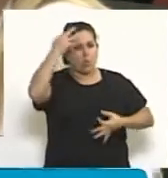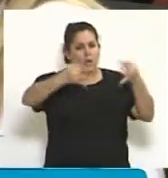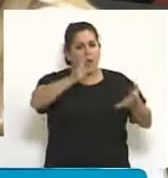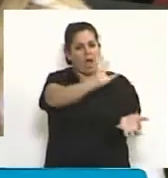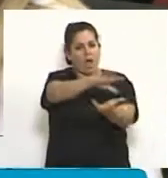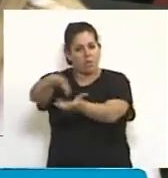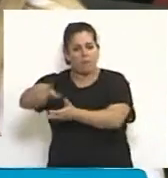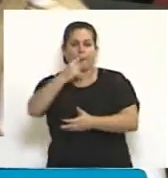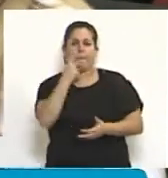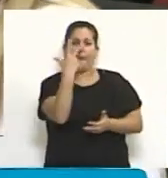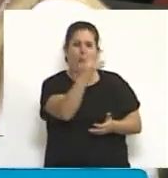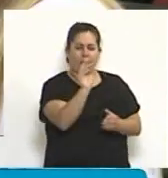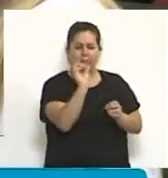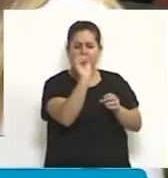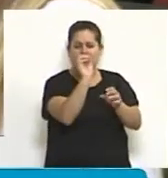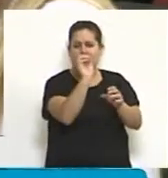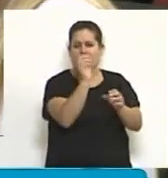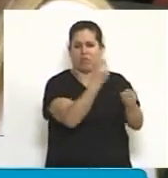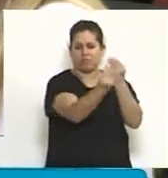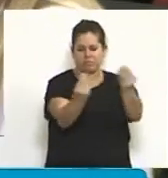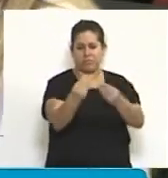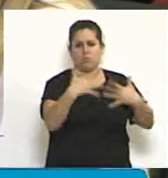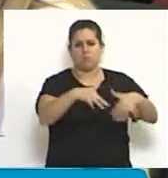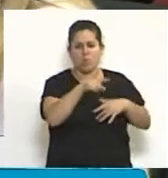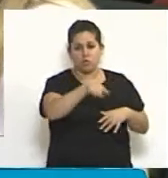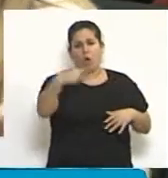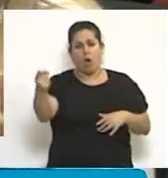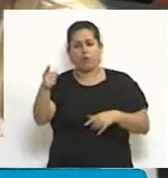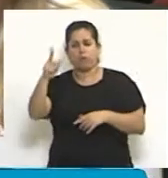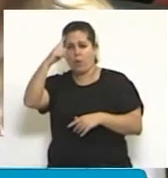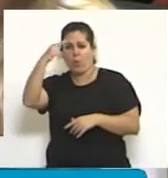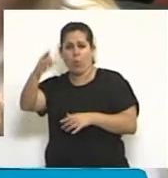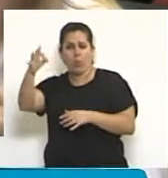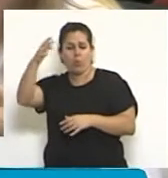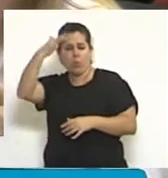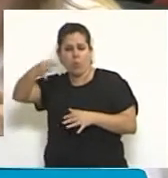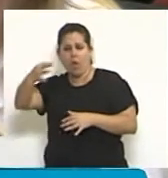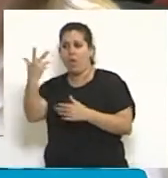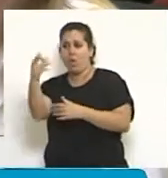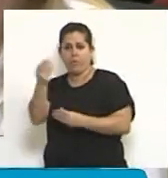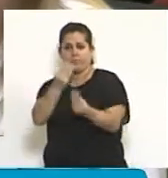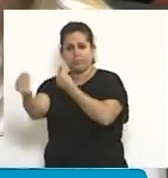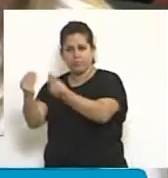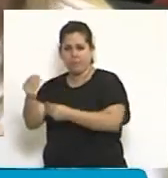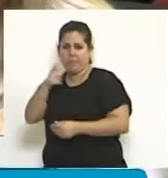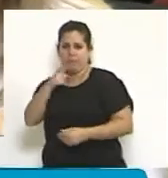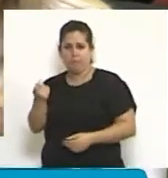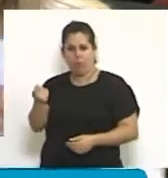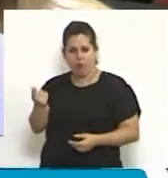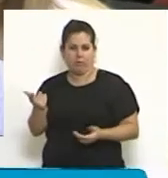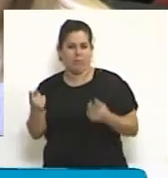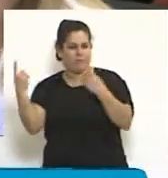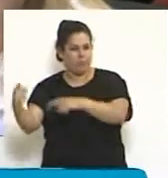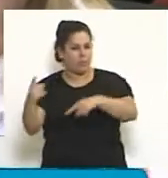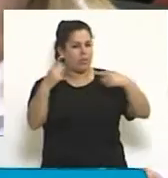país, poner 20 es muchísimo, y sin embargo hay muchos otros donde 20 podría terminar no siendo nada.